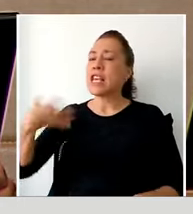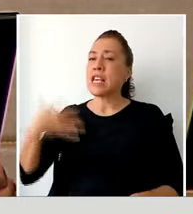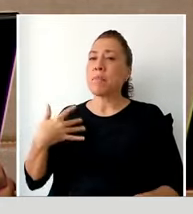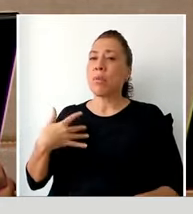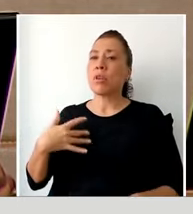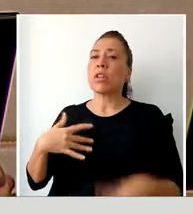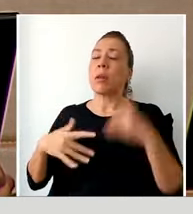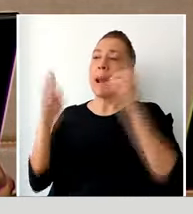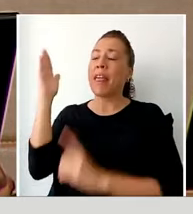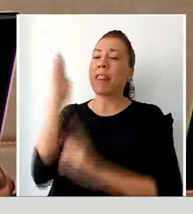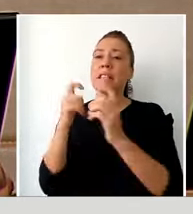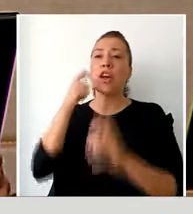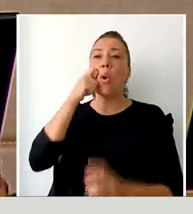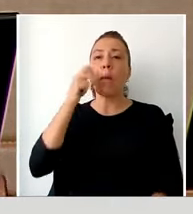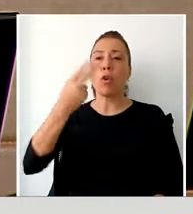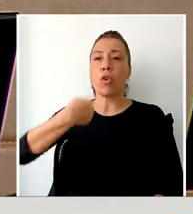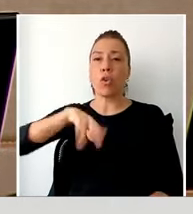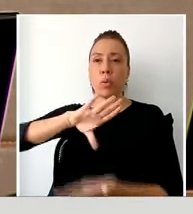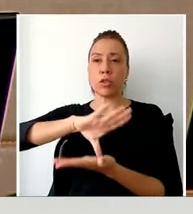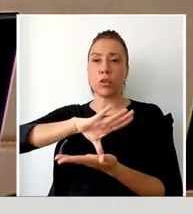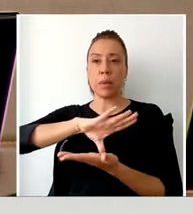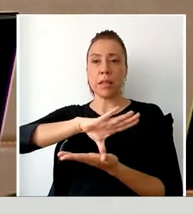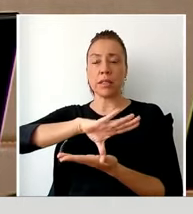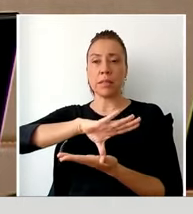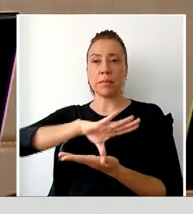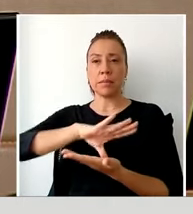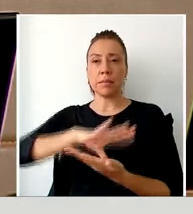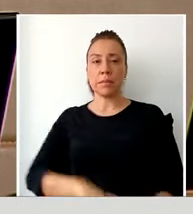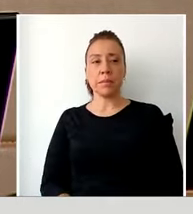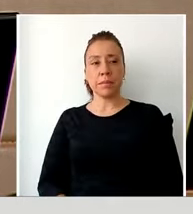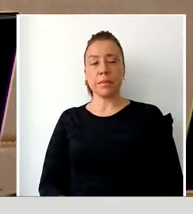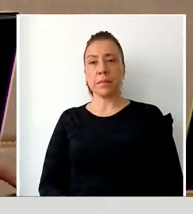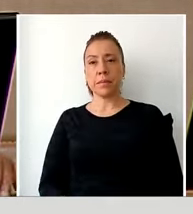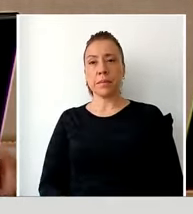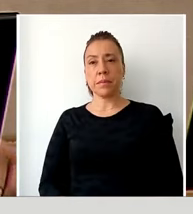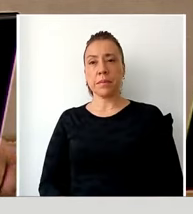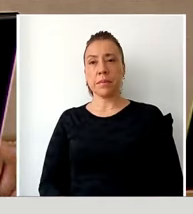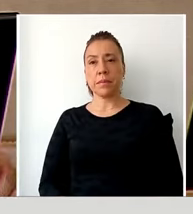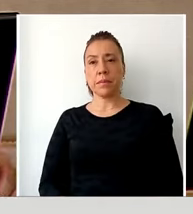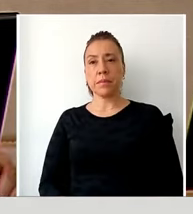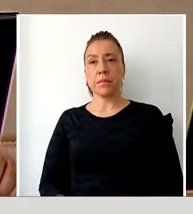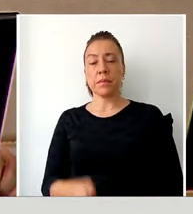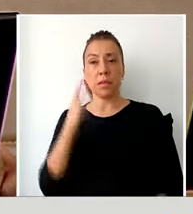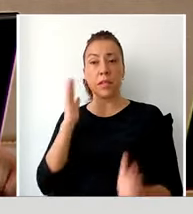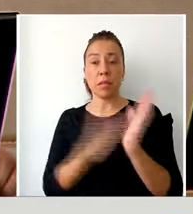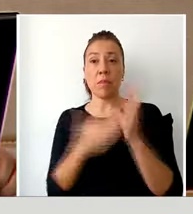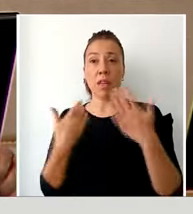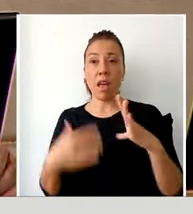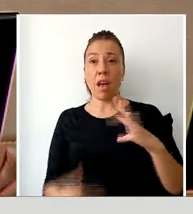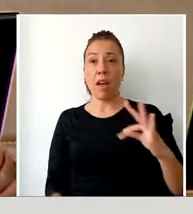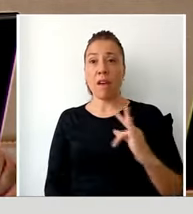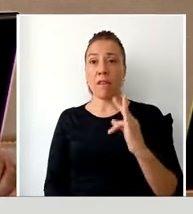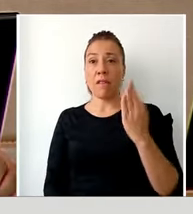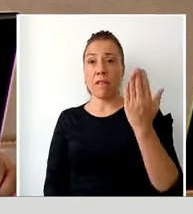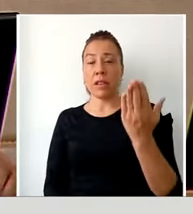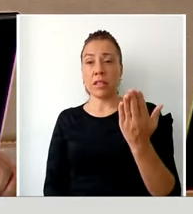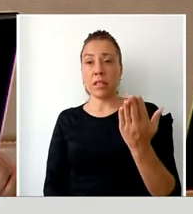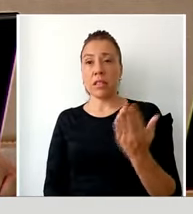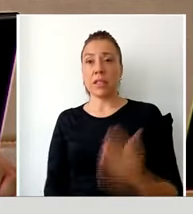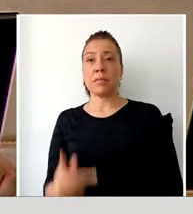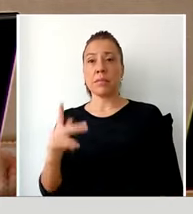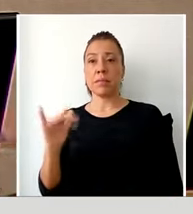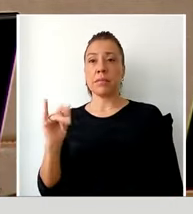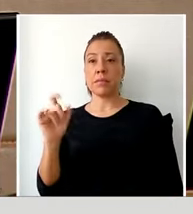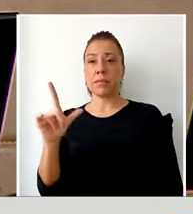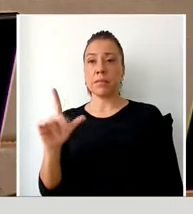en nuestro país y teniendo esa constatación felicitar tanto a Sebastián keitel Como